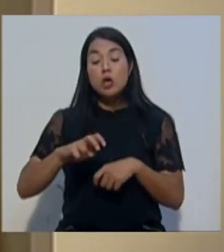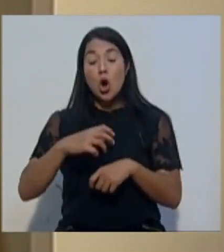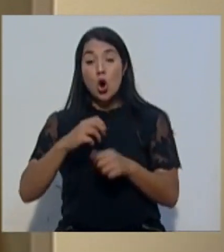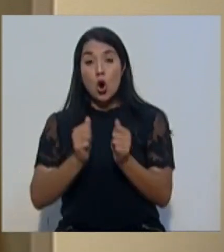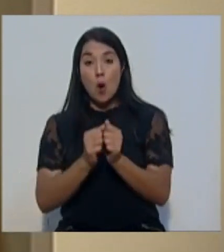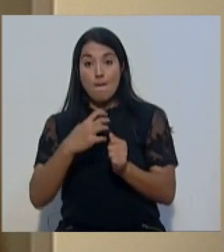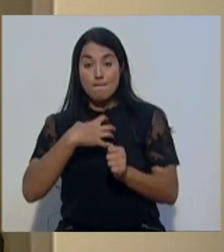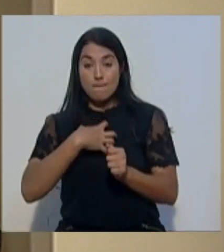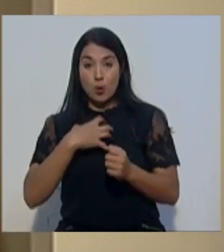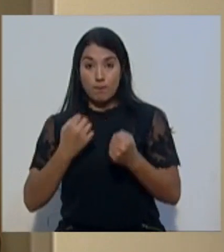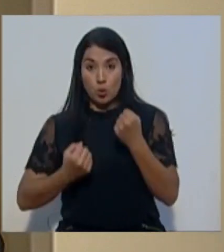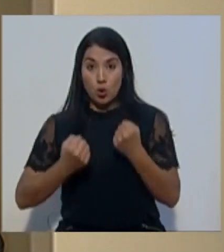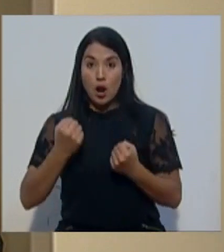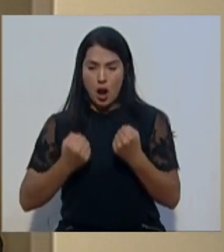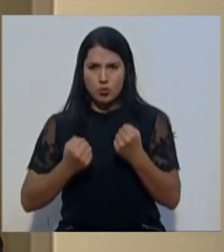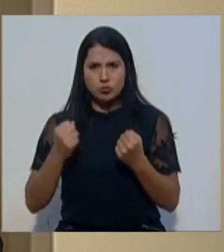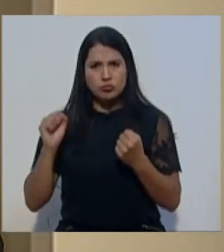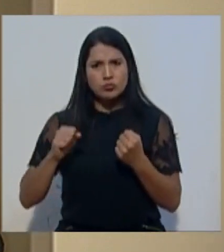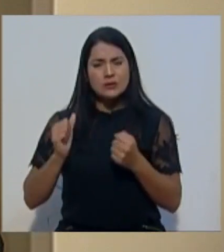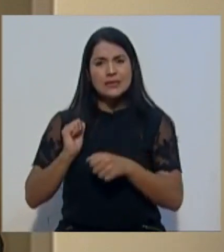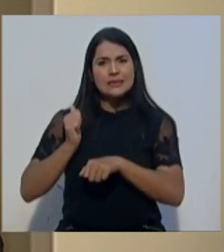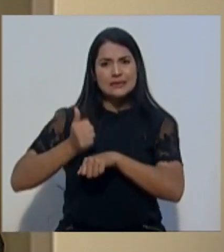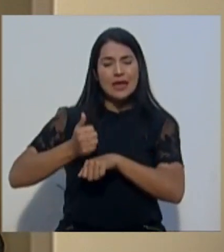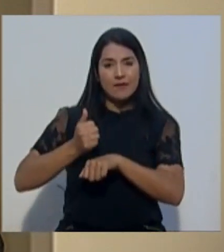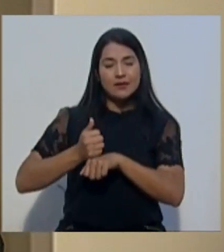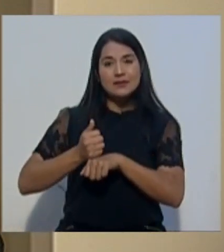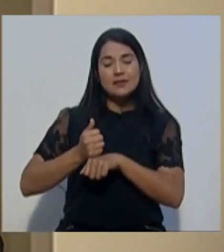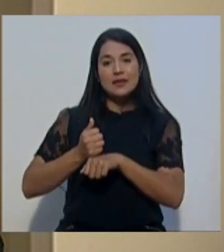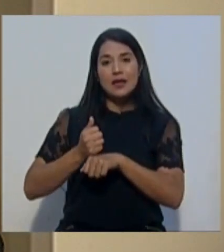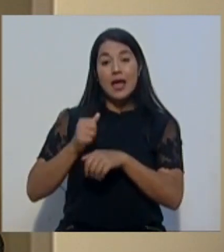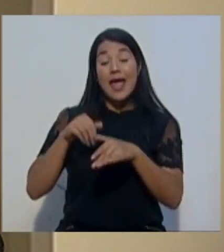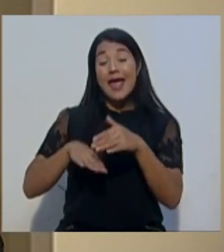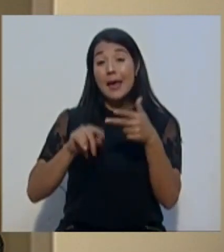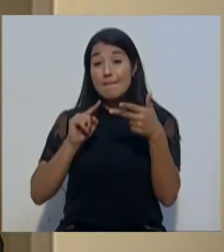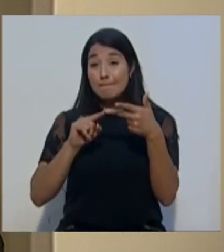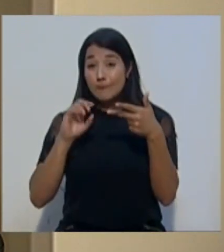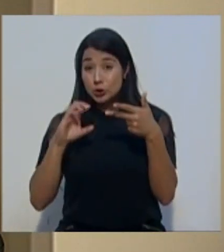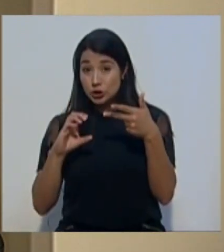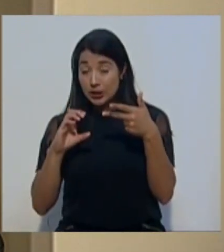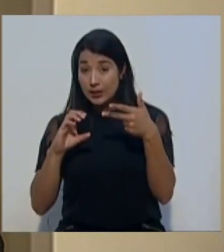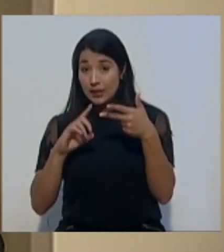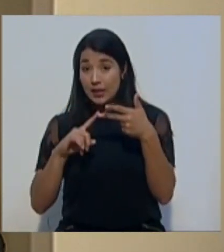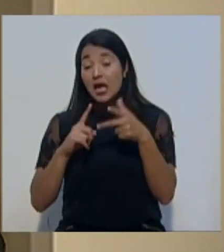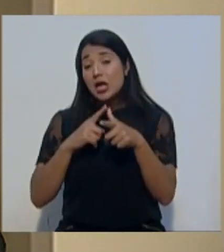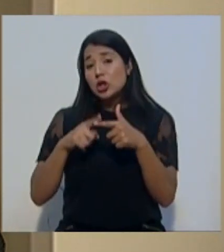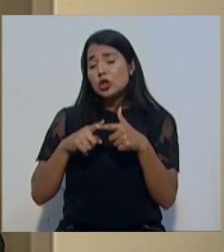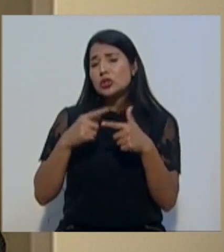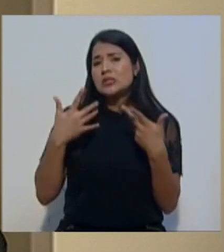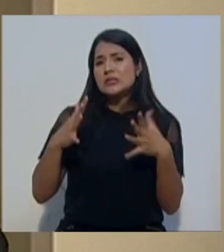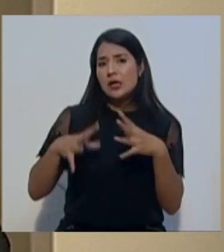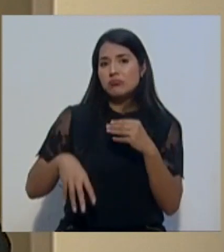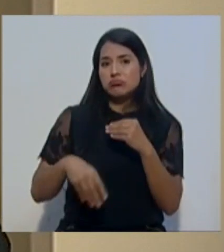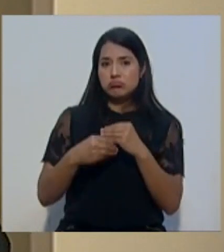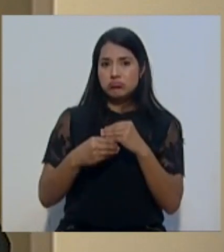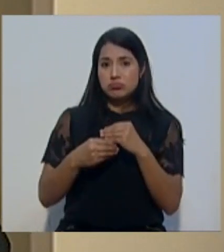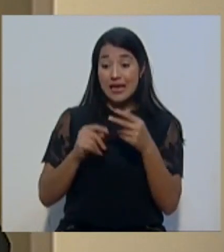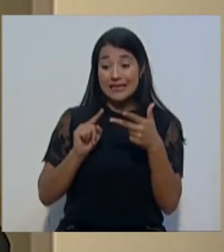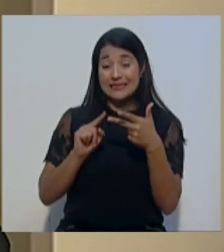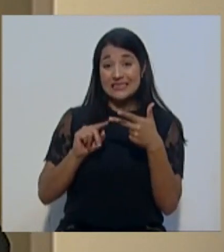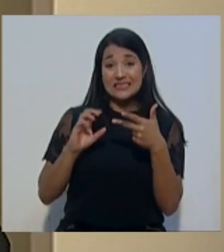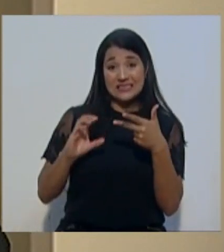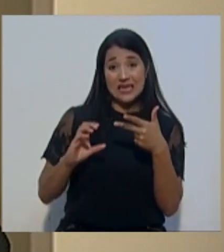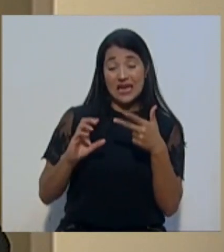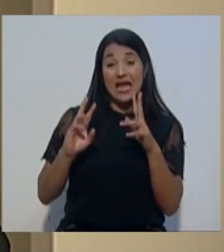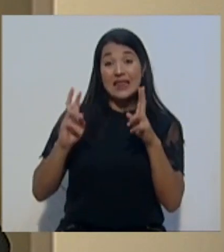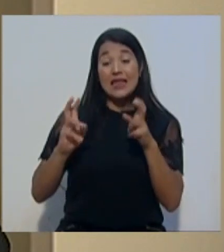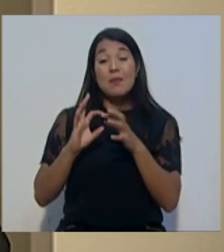demás, está establecida en este punto. Entonces, podría decir que está incorporado en este punto C el tema